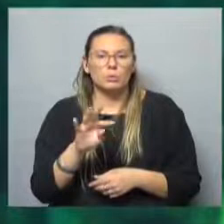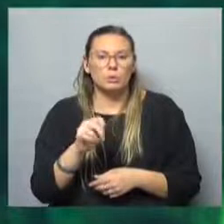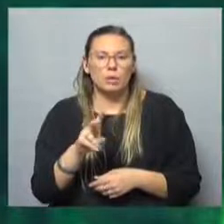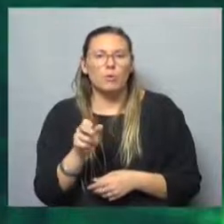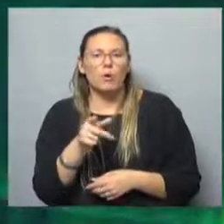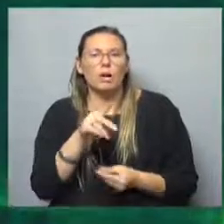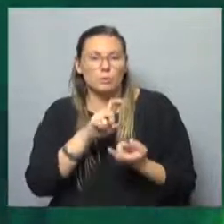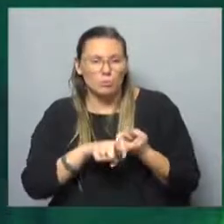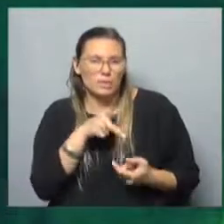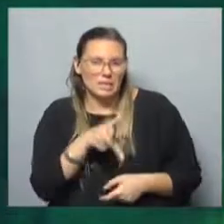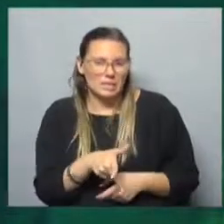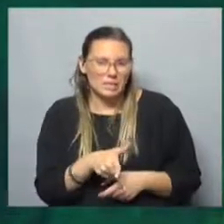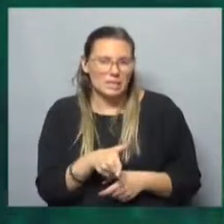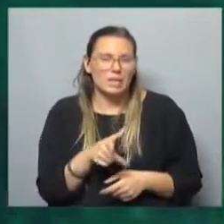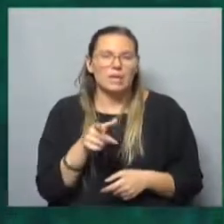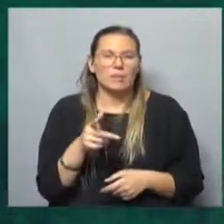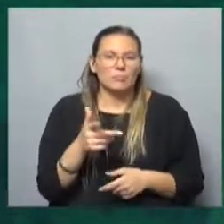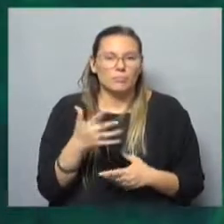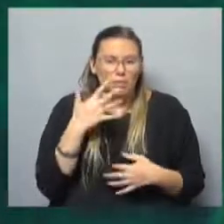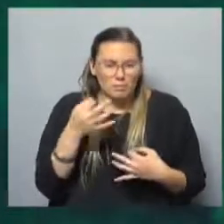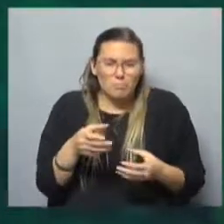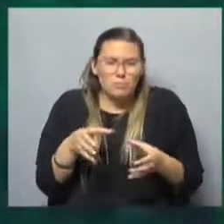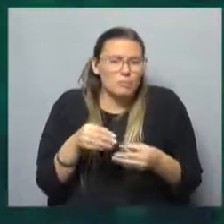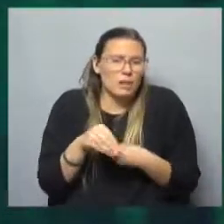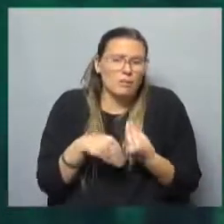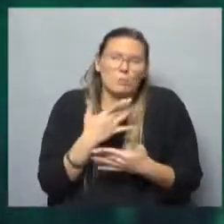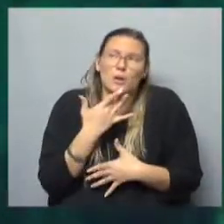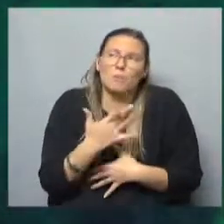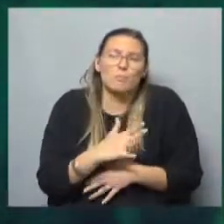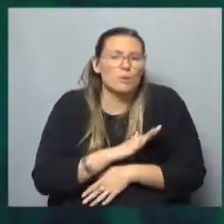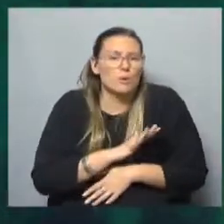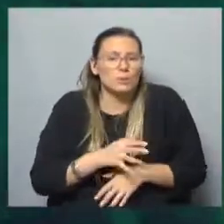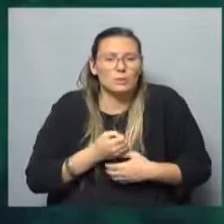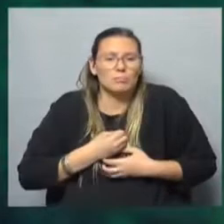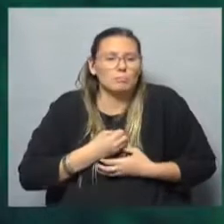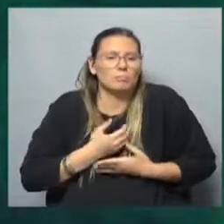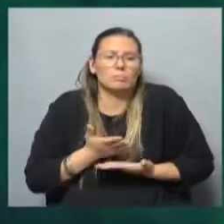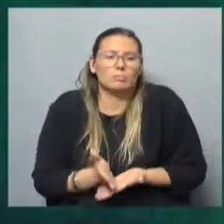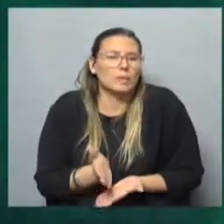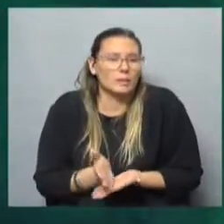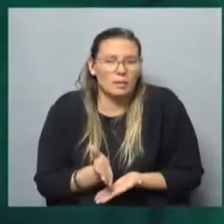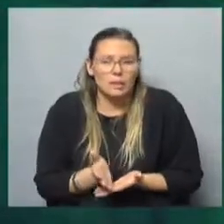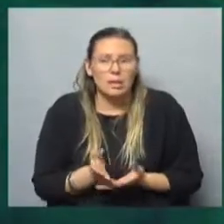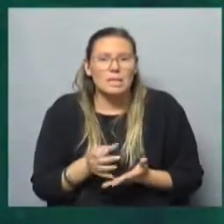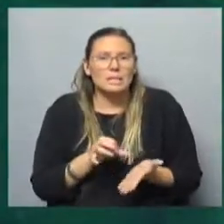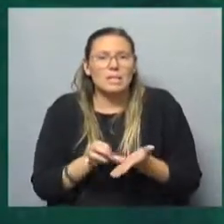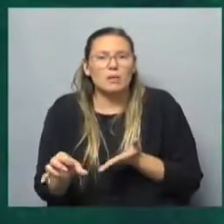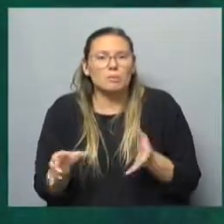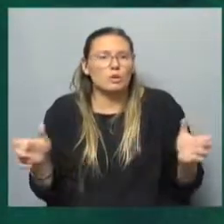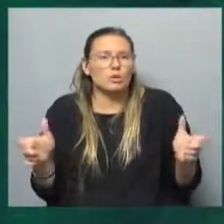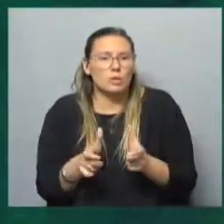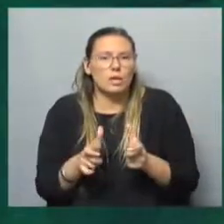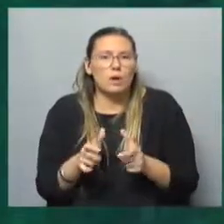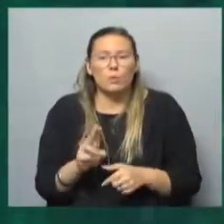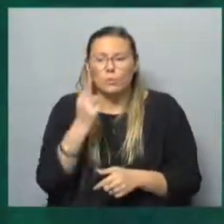hija. Daya, o sea, una gente maravillosa, con una generosidad brutal al servicio de la comunidad